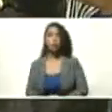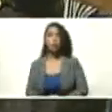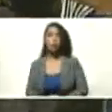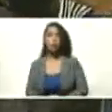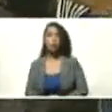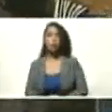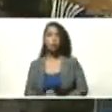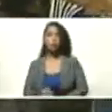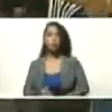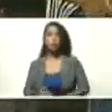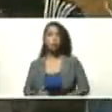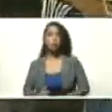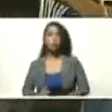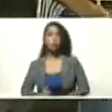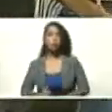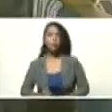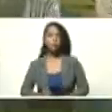valga